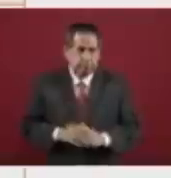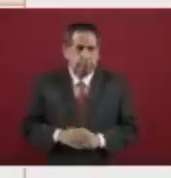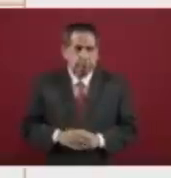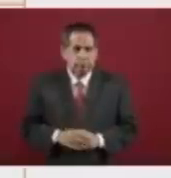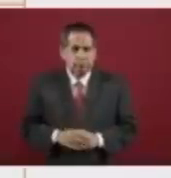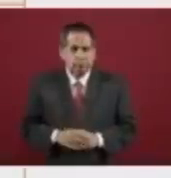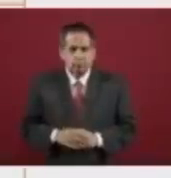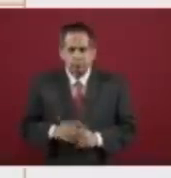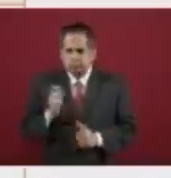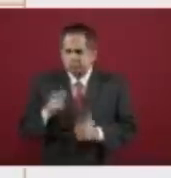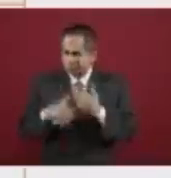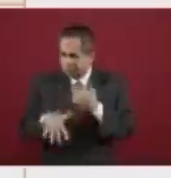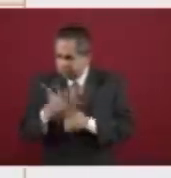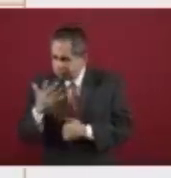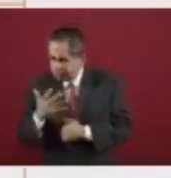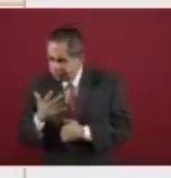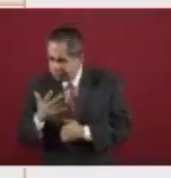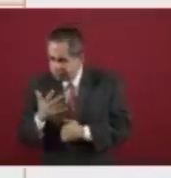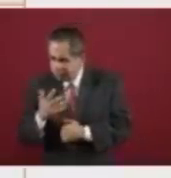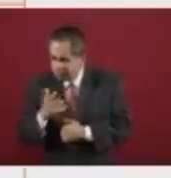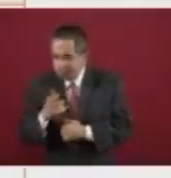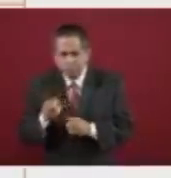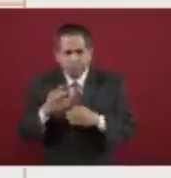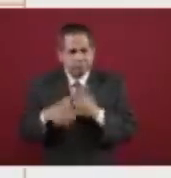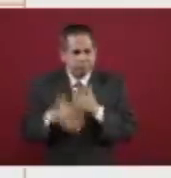son 15, ¿verdad?